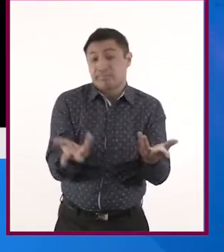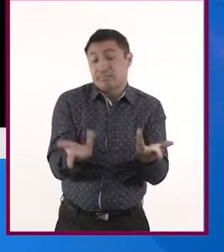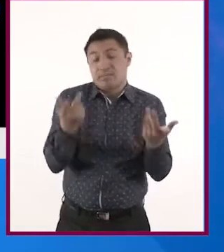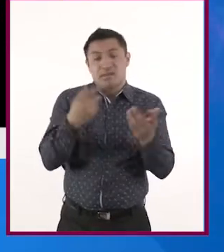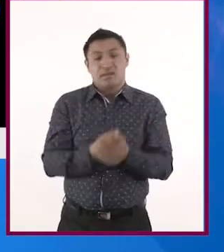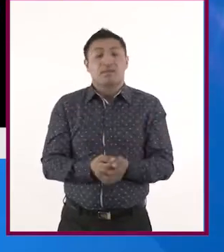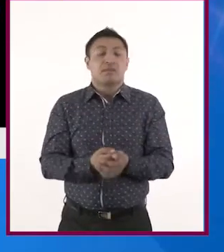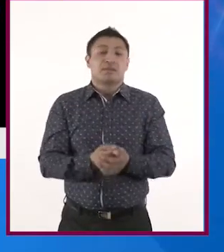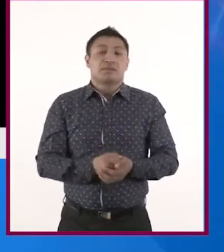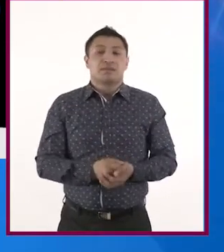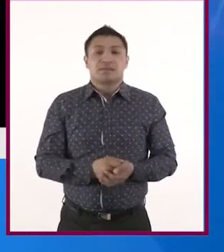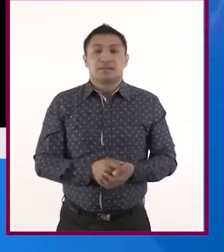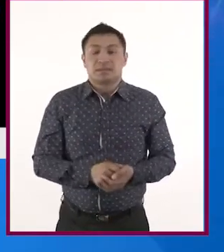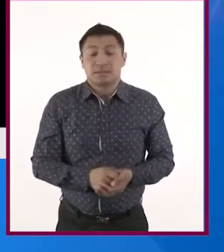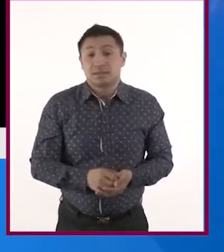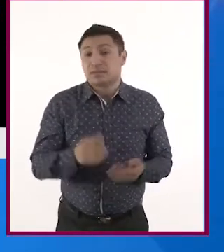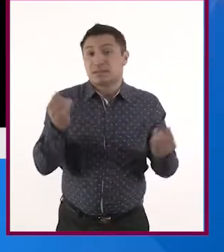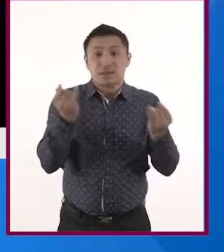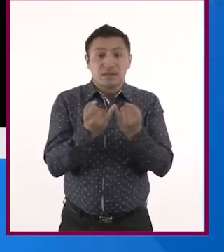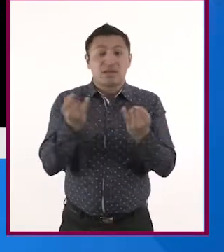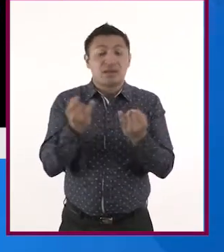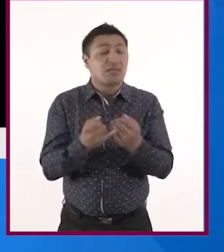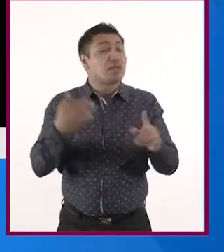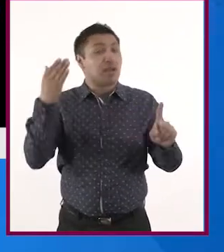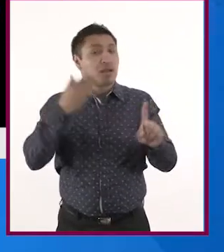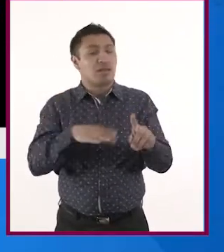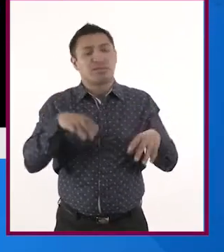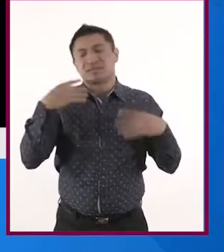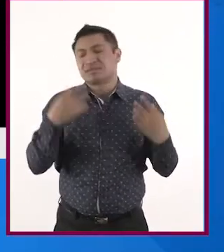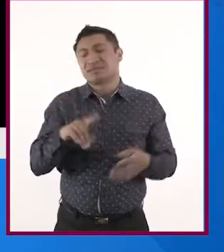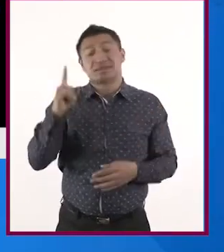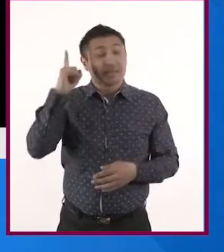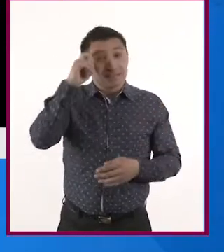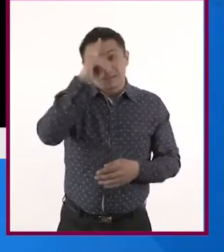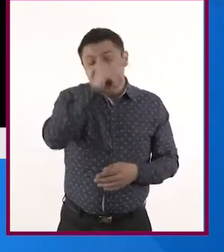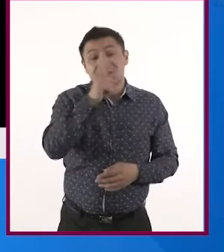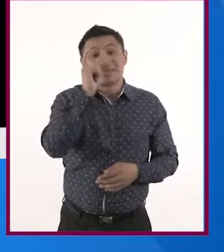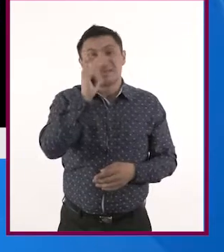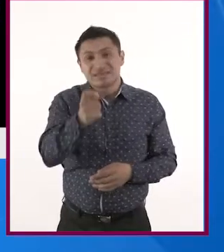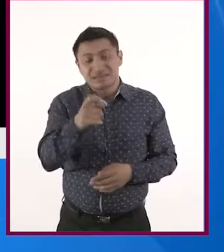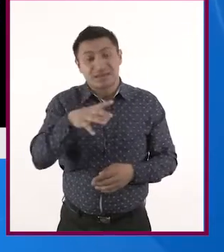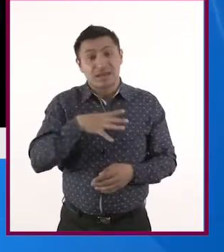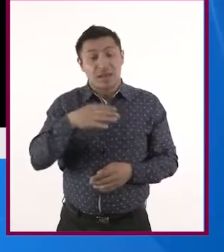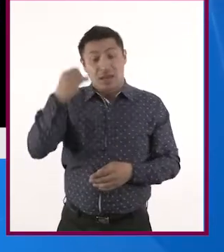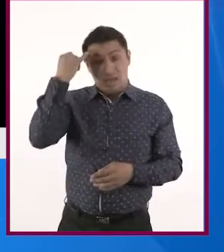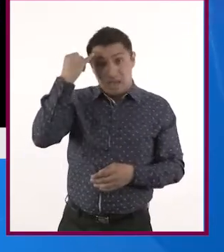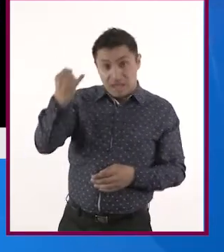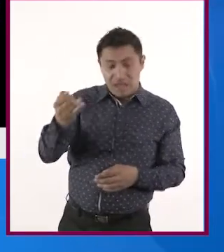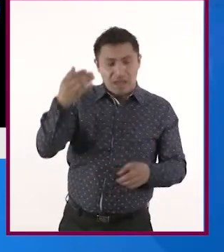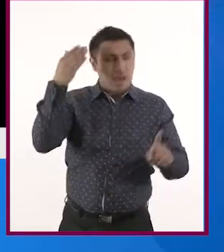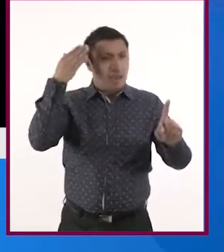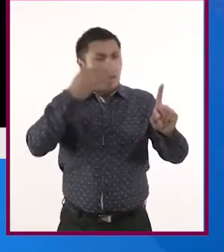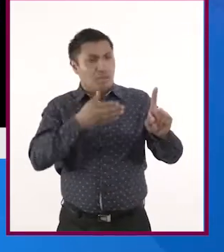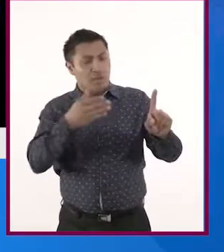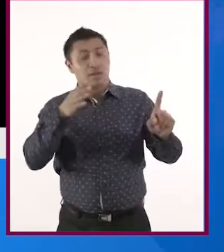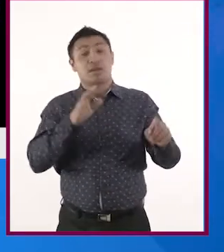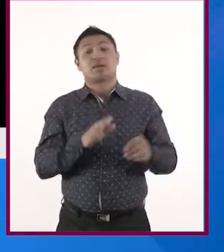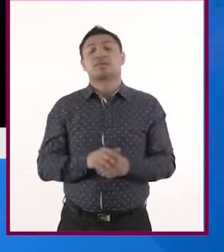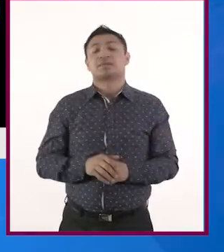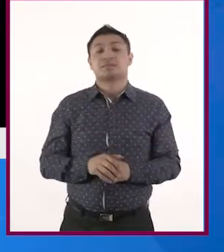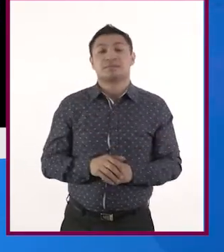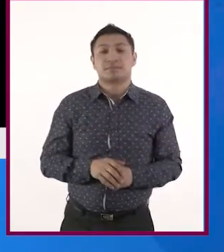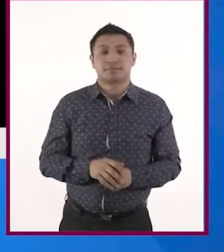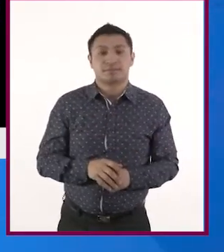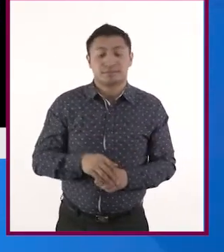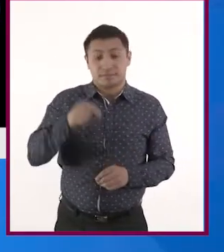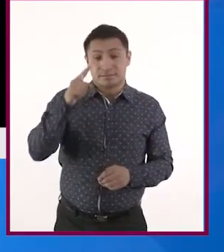en calidad del agua. Pero también hay un reto mayor que tiene que ver con la perspectiva desde la cual se gestiona el agua en